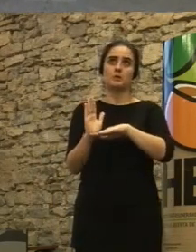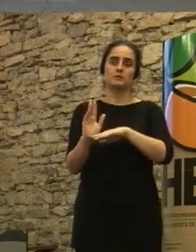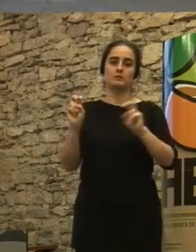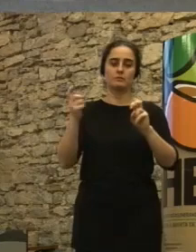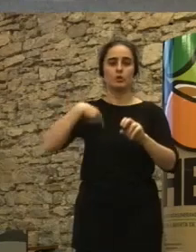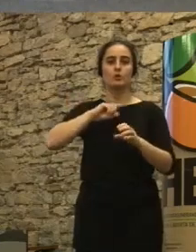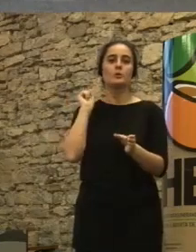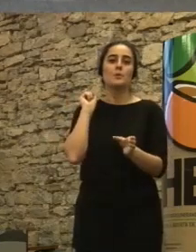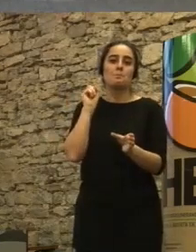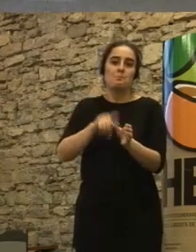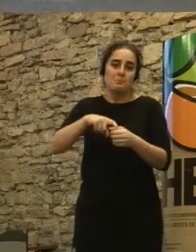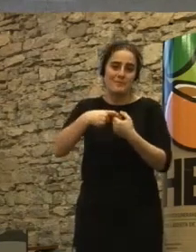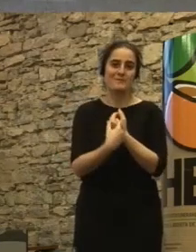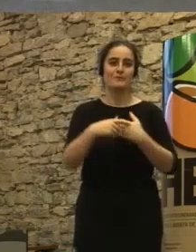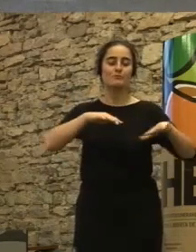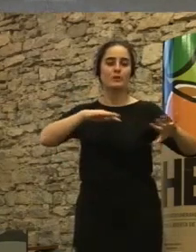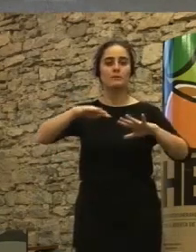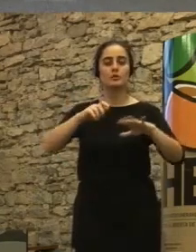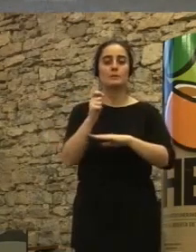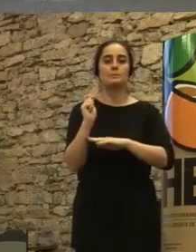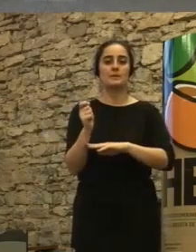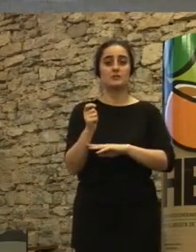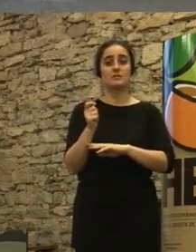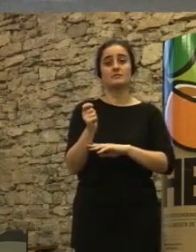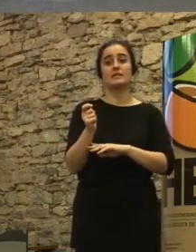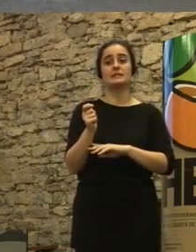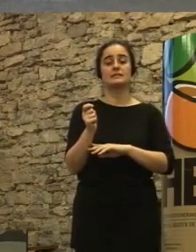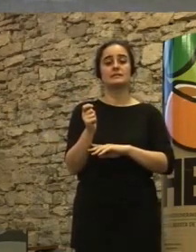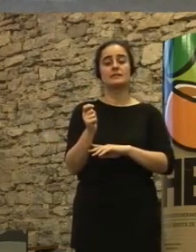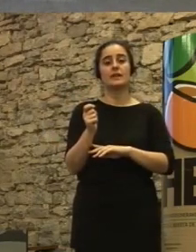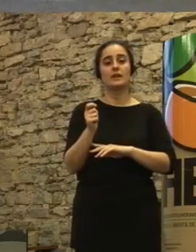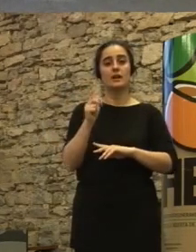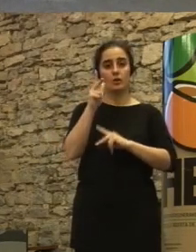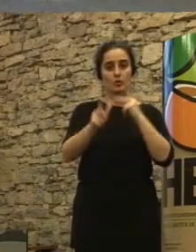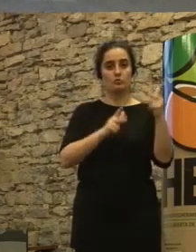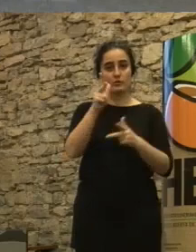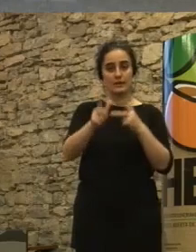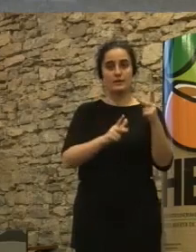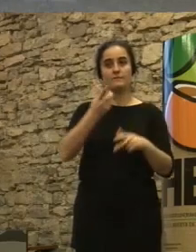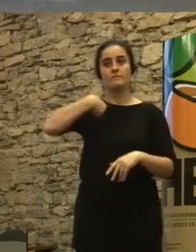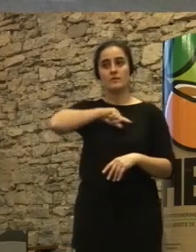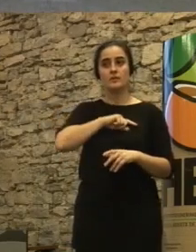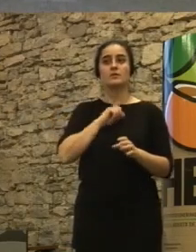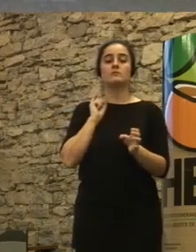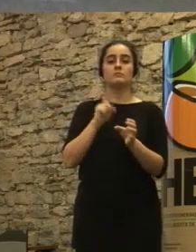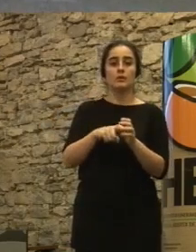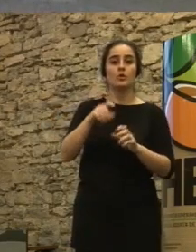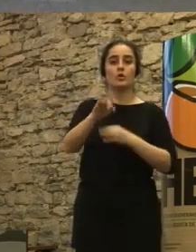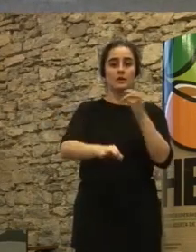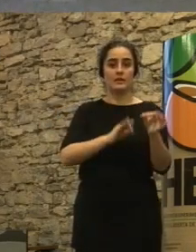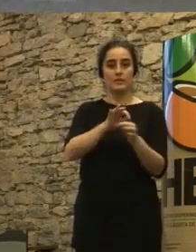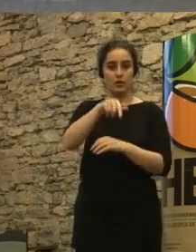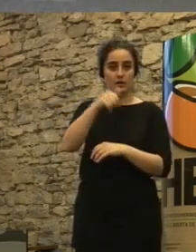somos miembros del movimiento de pensionistas de Euskal Herria. Pertenecemos a una organización aquí en